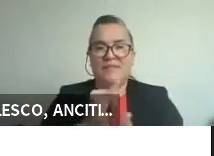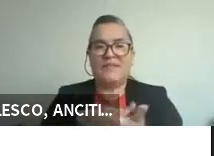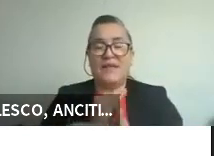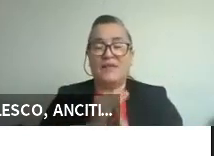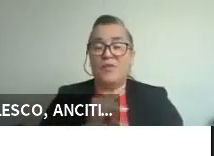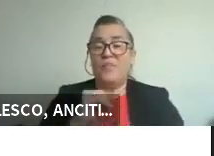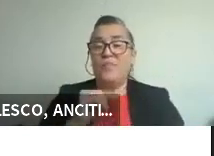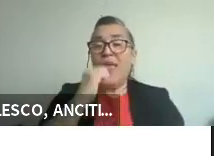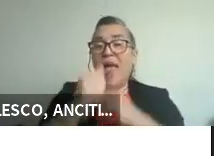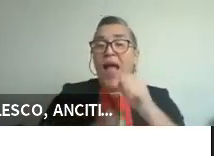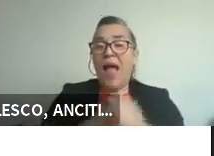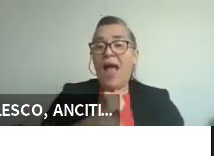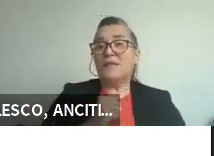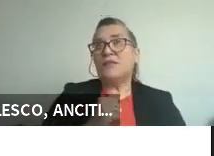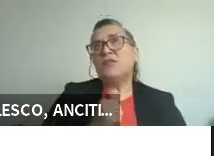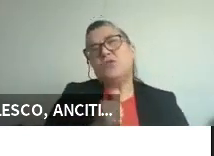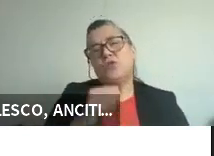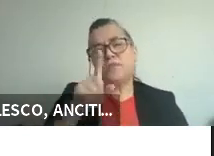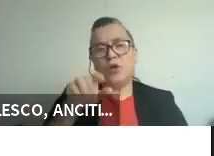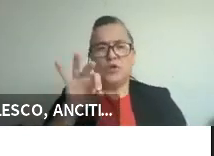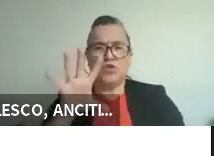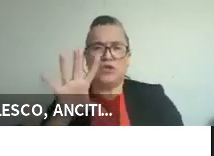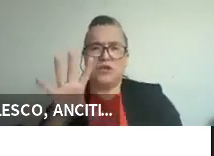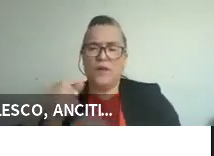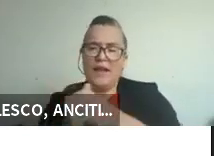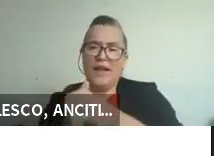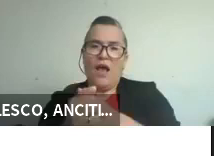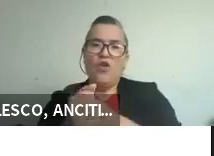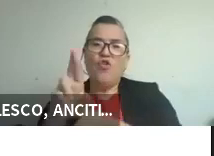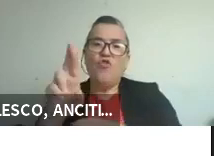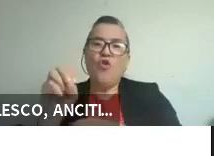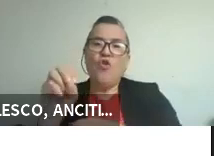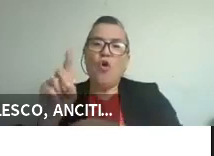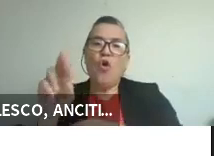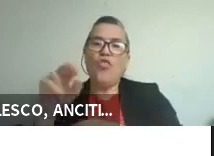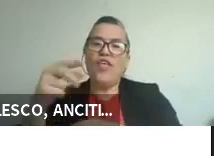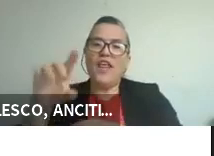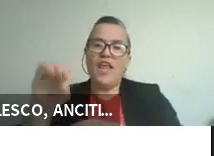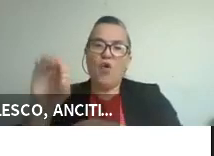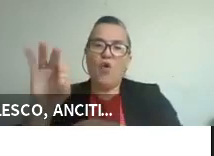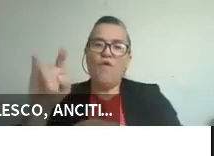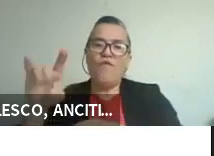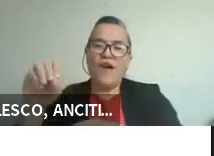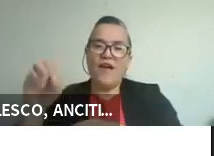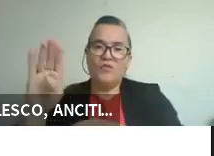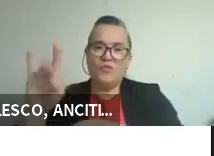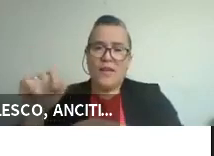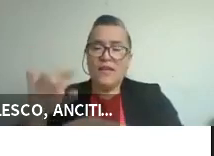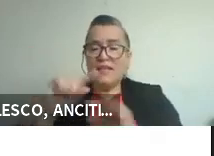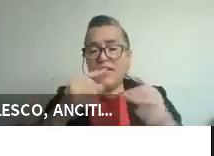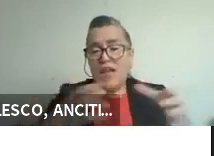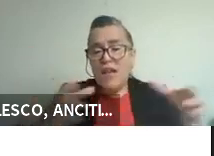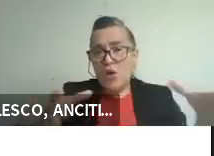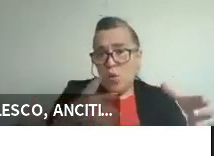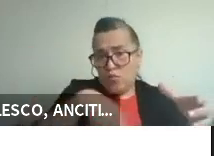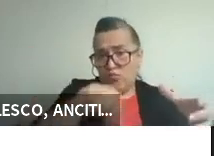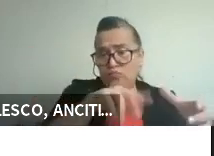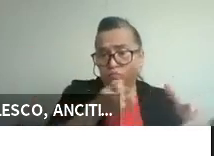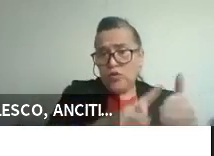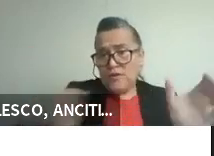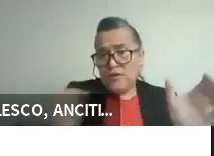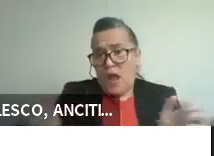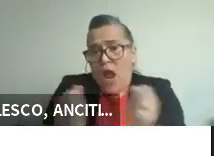1950 con el liderazgo del rector rodrigo facio brenes y el colectivo universitario que lo acompañó se